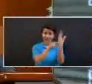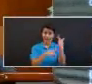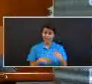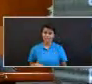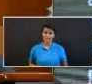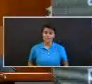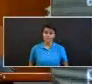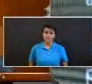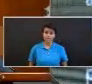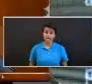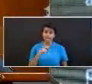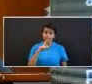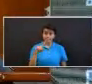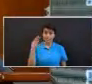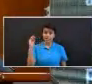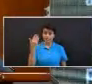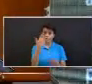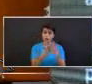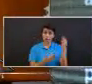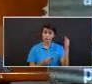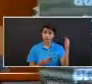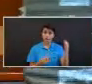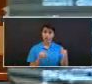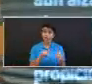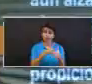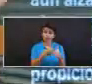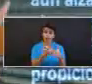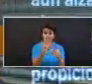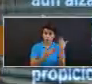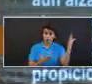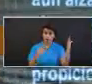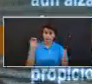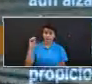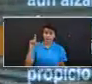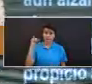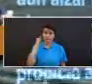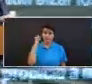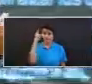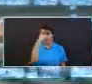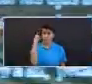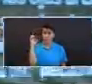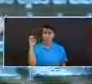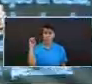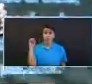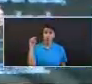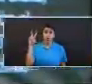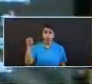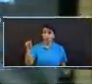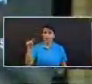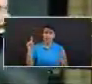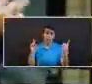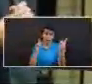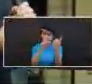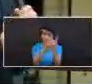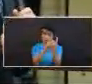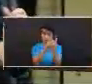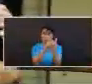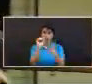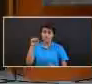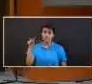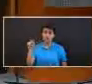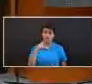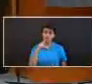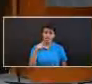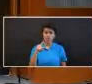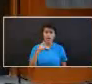dice que fue, y cuando fue, Eliseo ni siquiera le salió al encuentro, sino que le mandé a decir con su